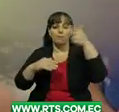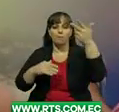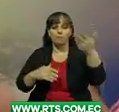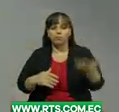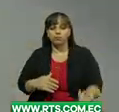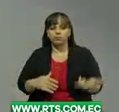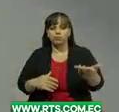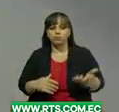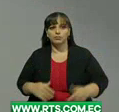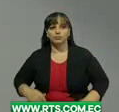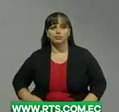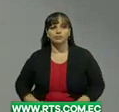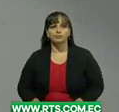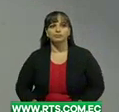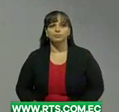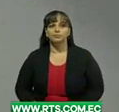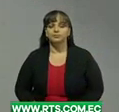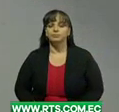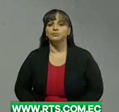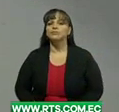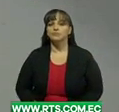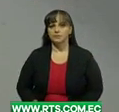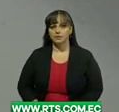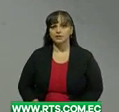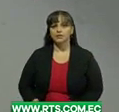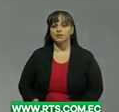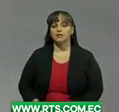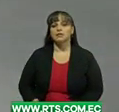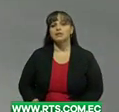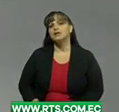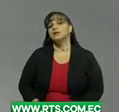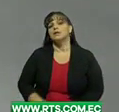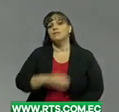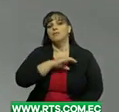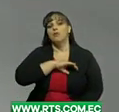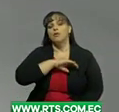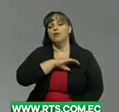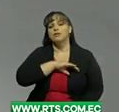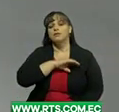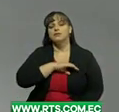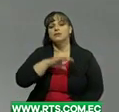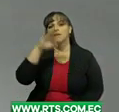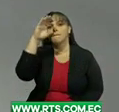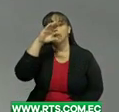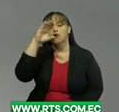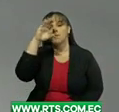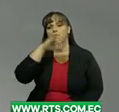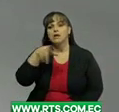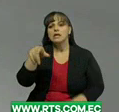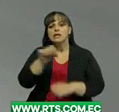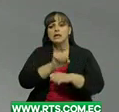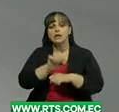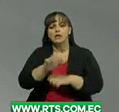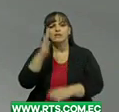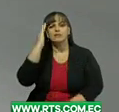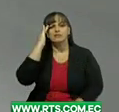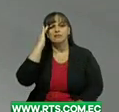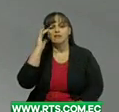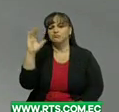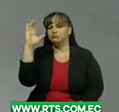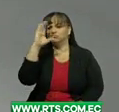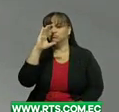cuando es ubicado, se le da la señal de alto, haciendo caso omiso a las órdenes de los agentes